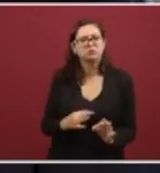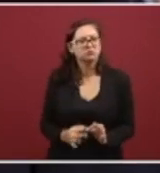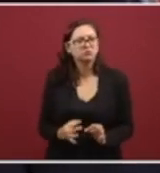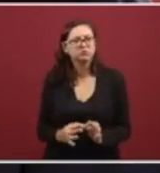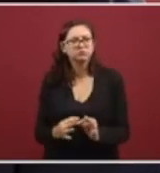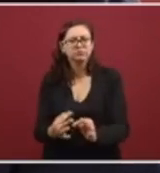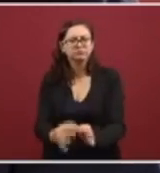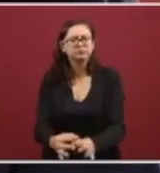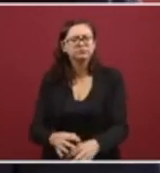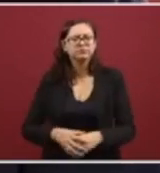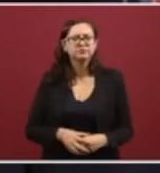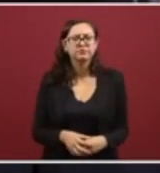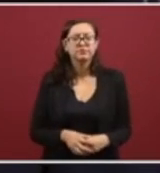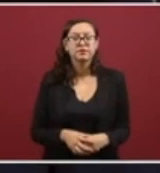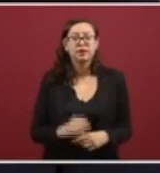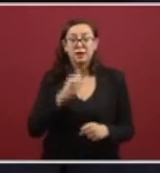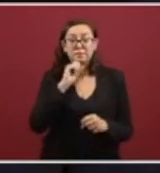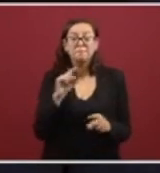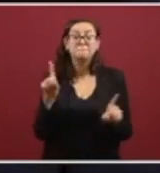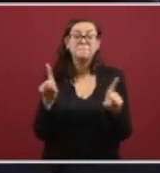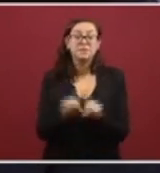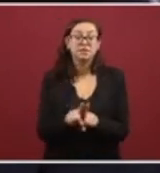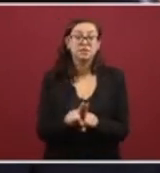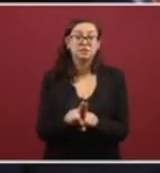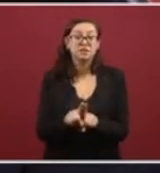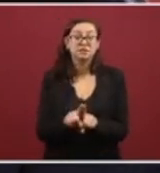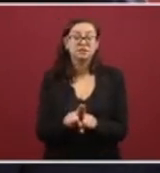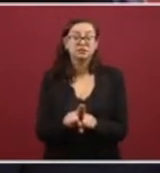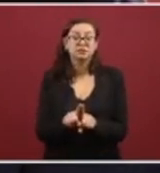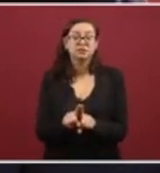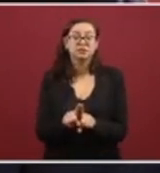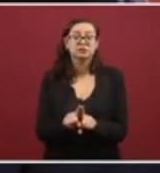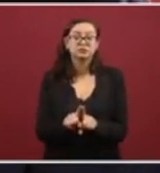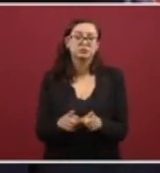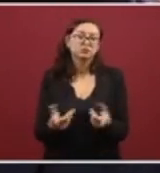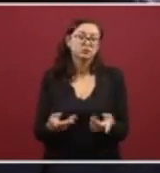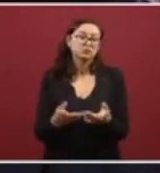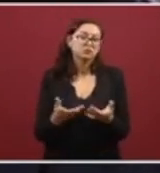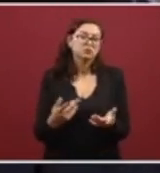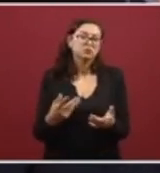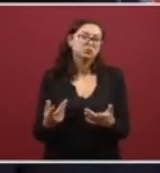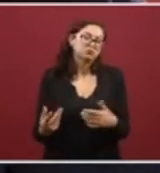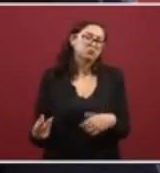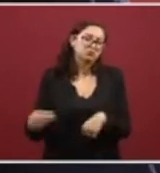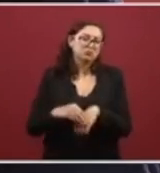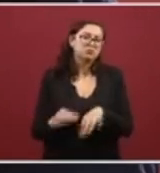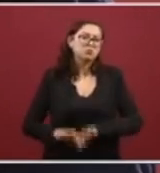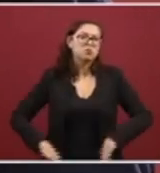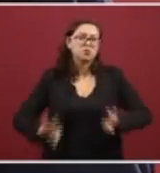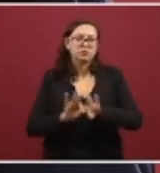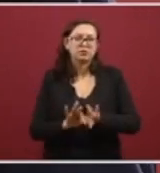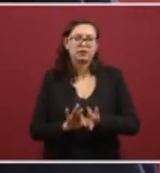Además, que es lo que considero también importante,